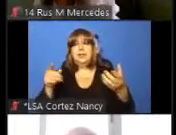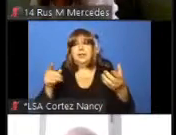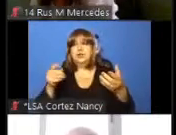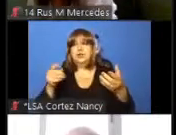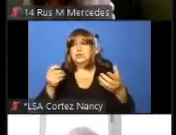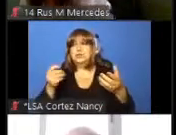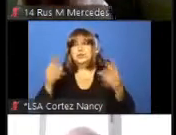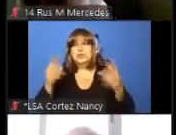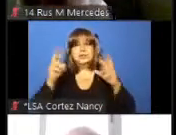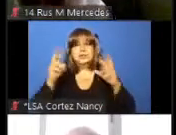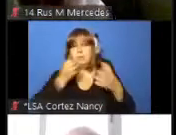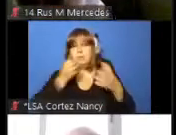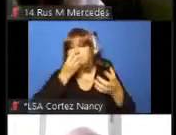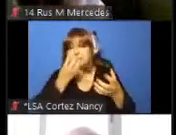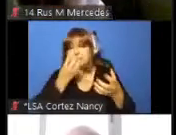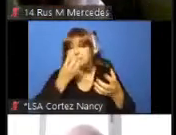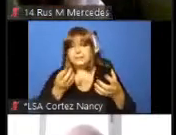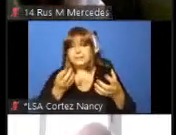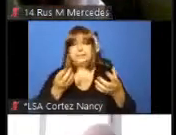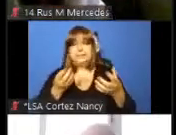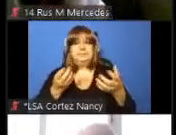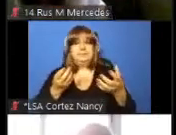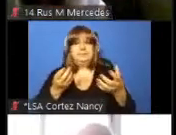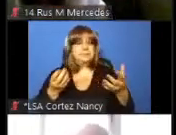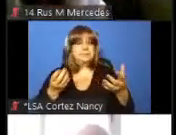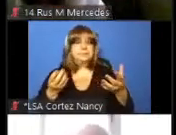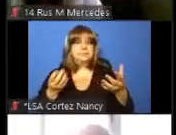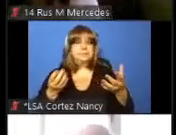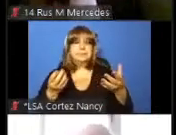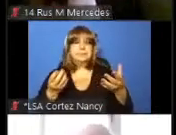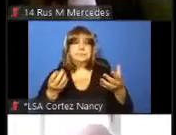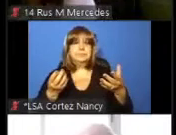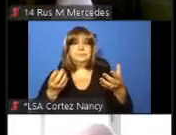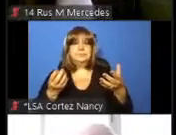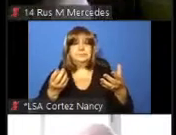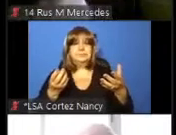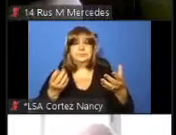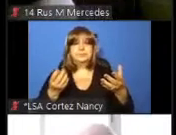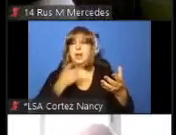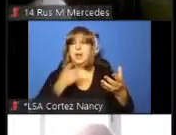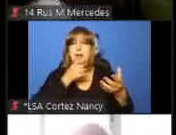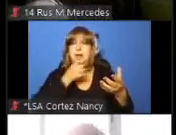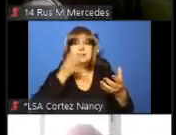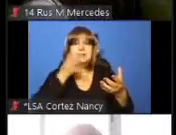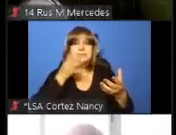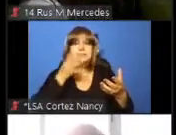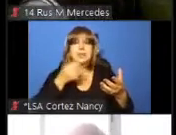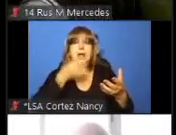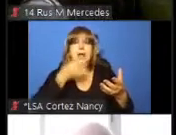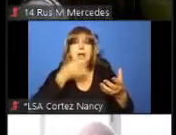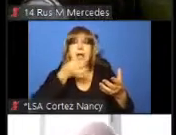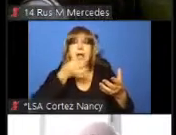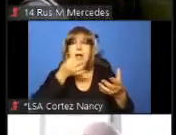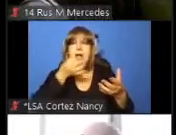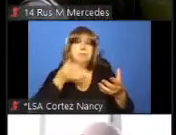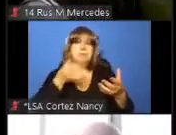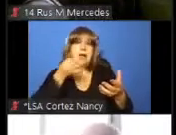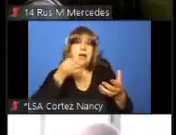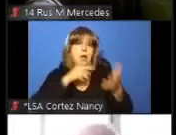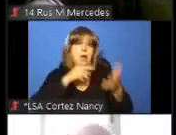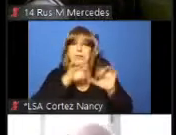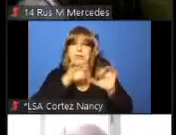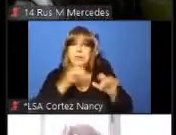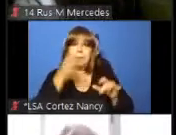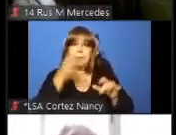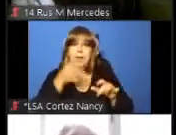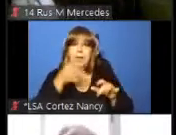miles de formas a quien fue la víctima en este caso y eso es lo que